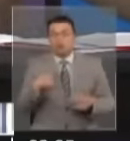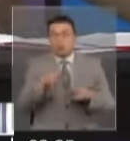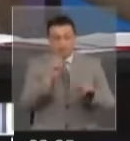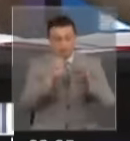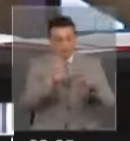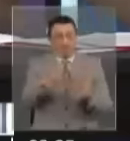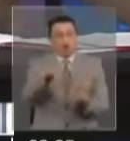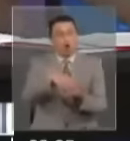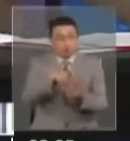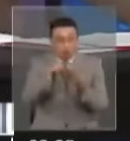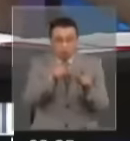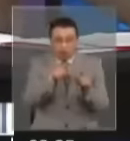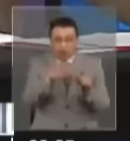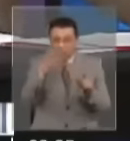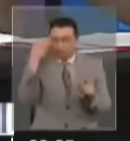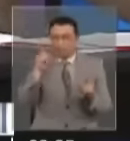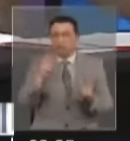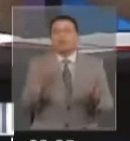comuna.